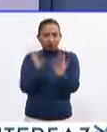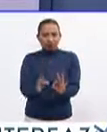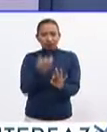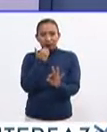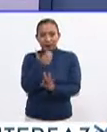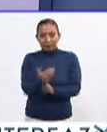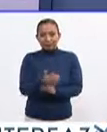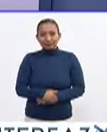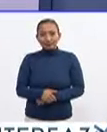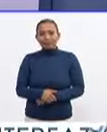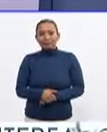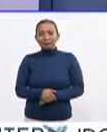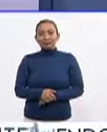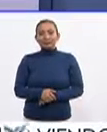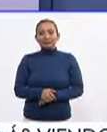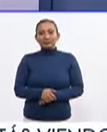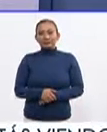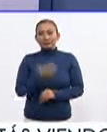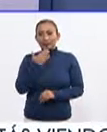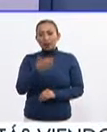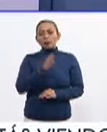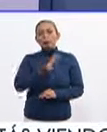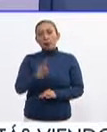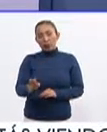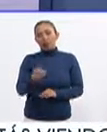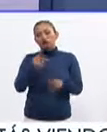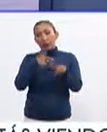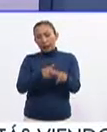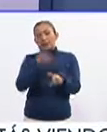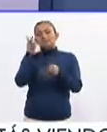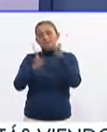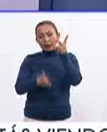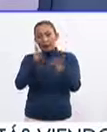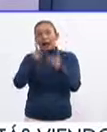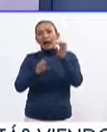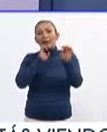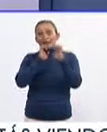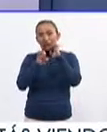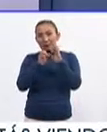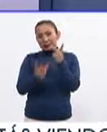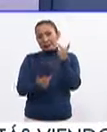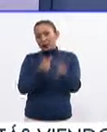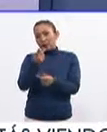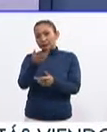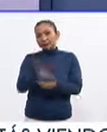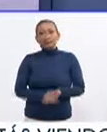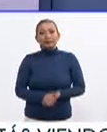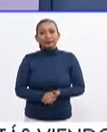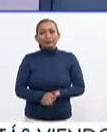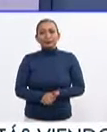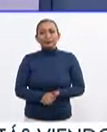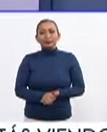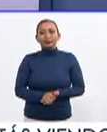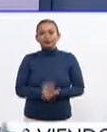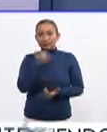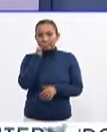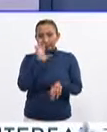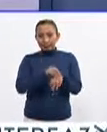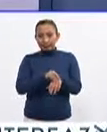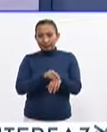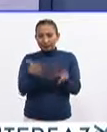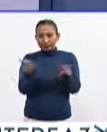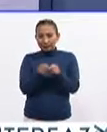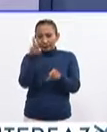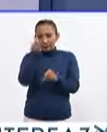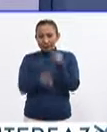se recupere de forma adecuada y poder retomar esta entrevista contigo. Así que, si nos lo permiten, vamos a